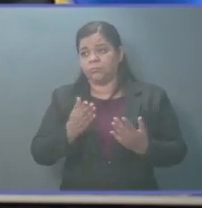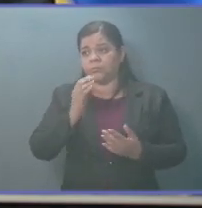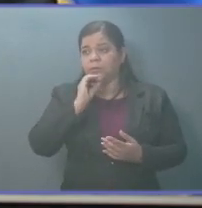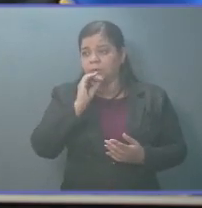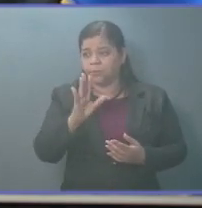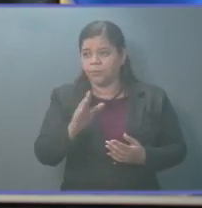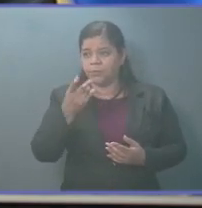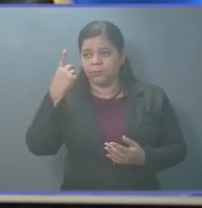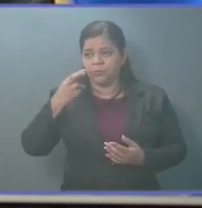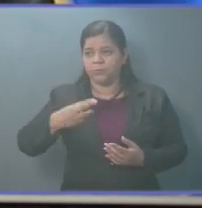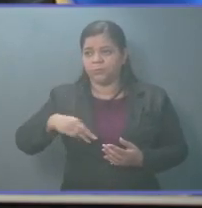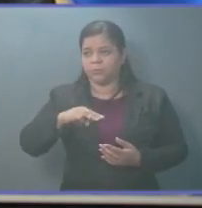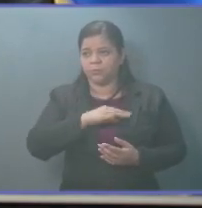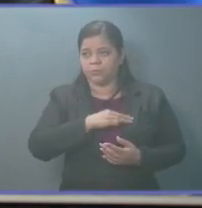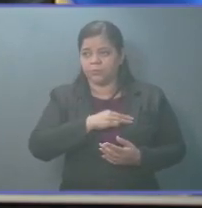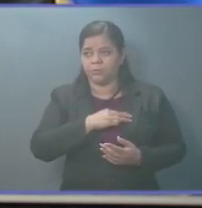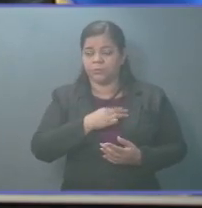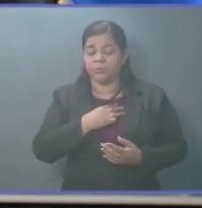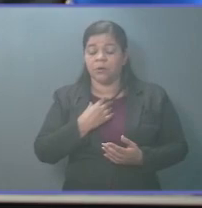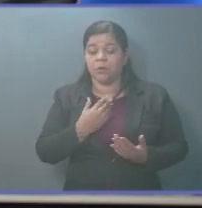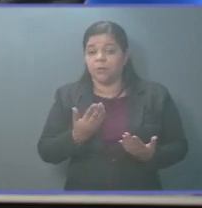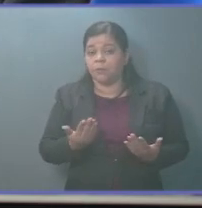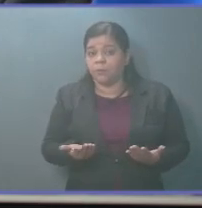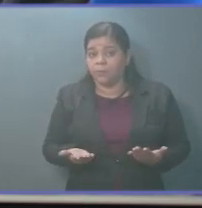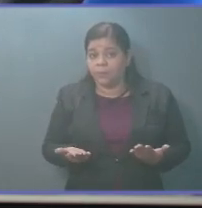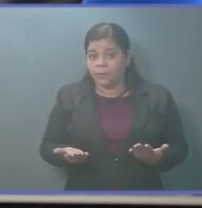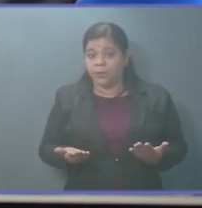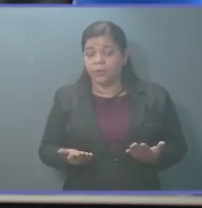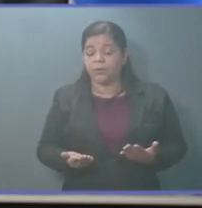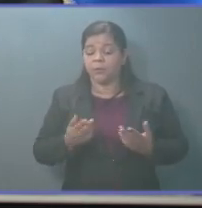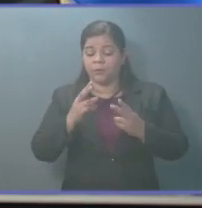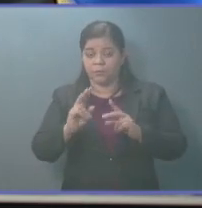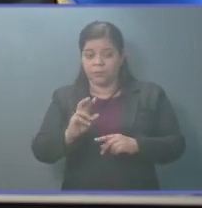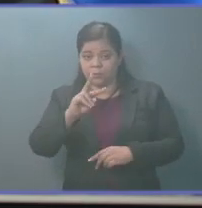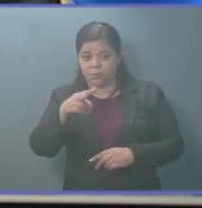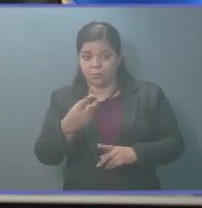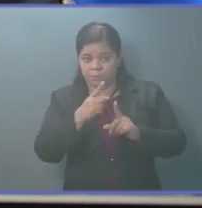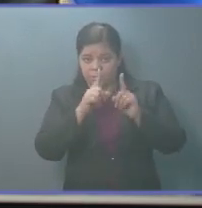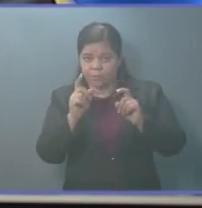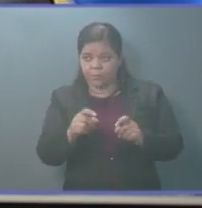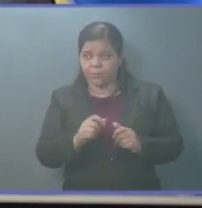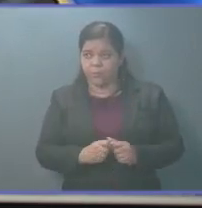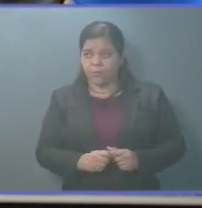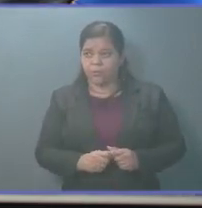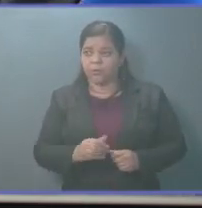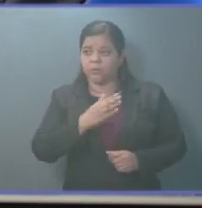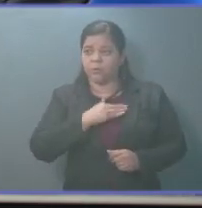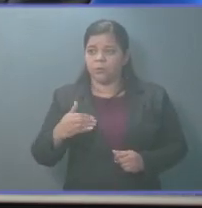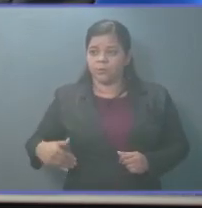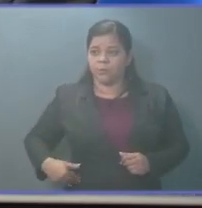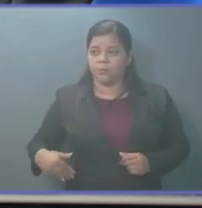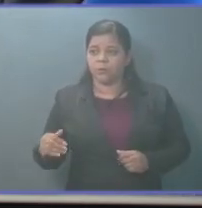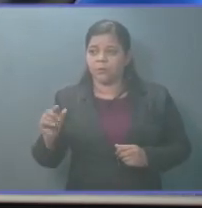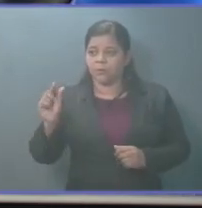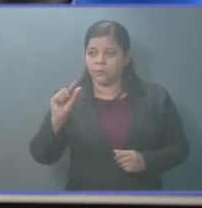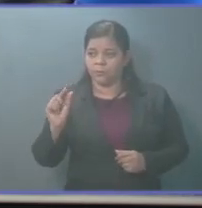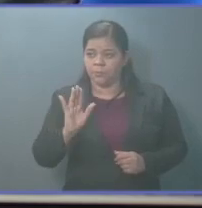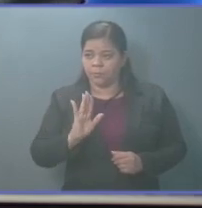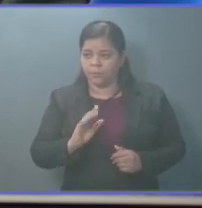del ministro. Pero entonces paso a lo que sería la segunda pregunta, señor presidente, con la venia